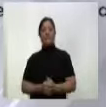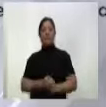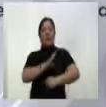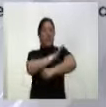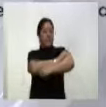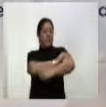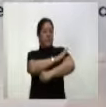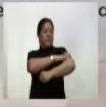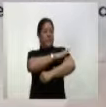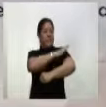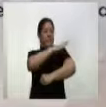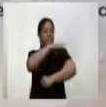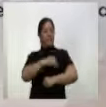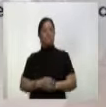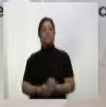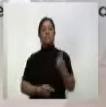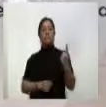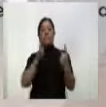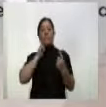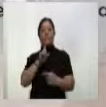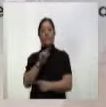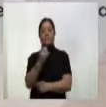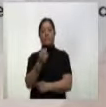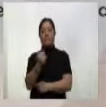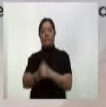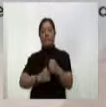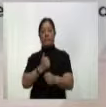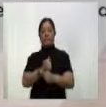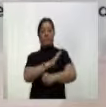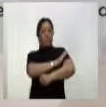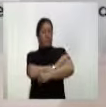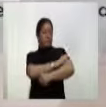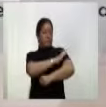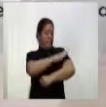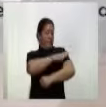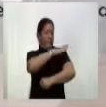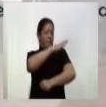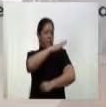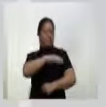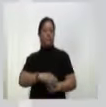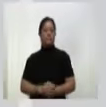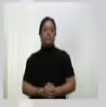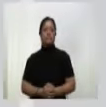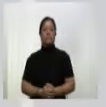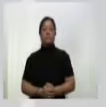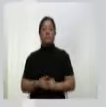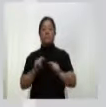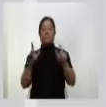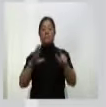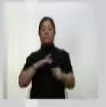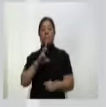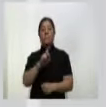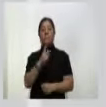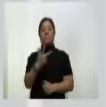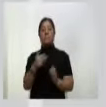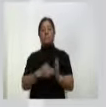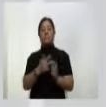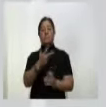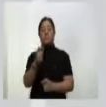hipertensión arterial sistémica, y una mujer de 79 años con hipertensión arterial sistémica. El estado registra hasta este